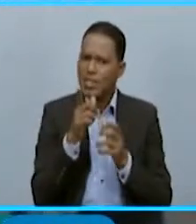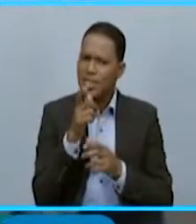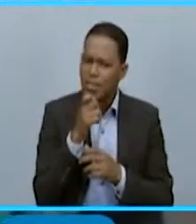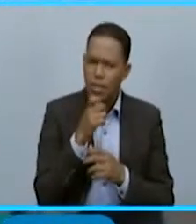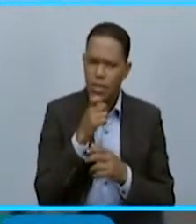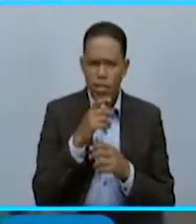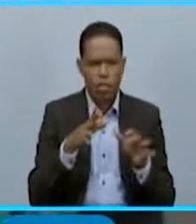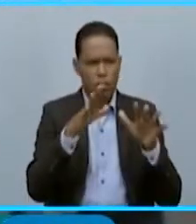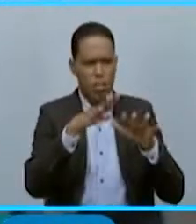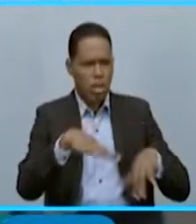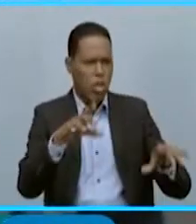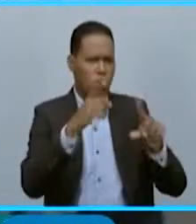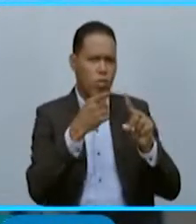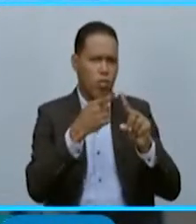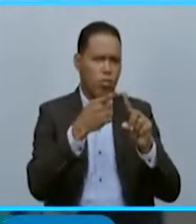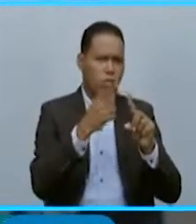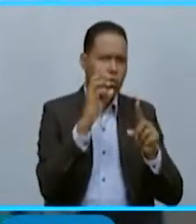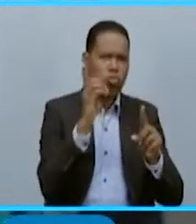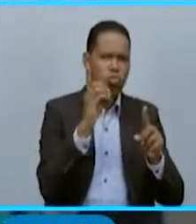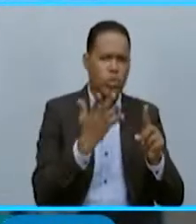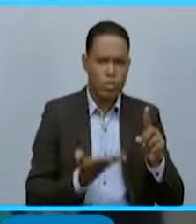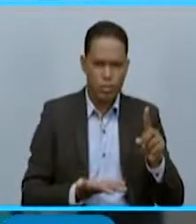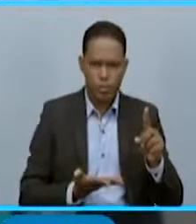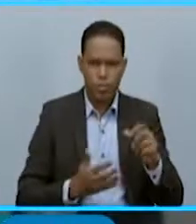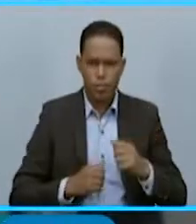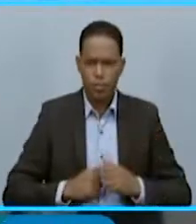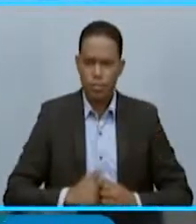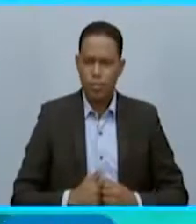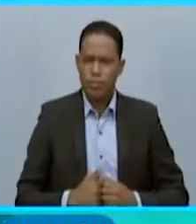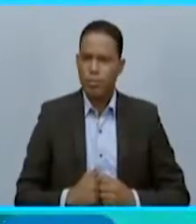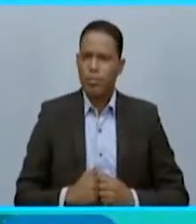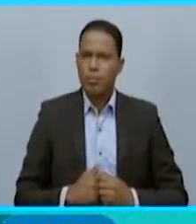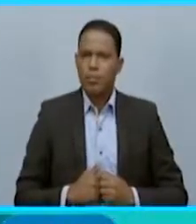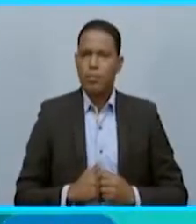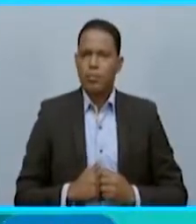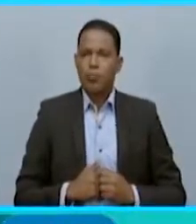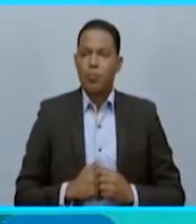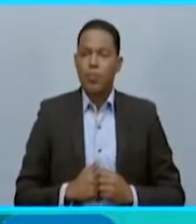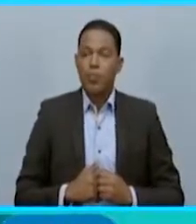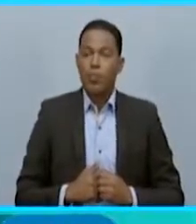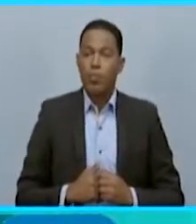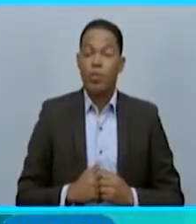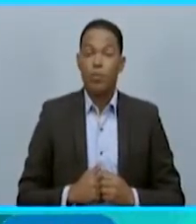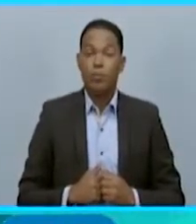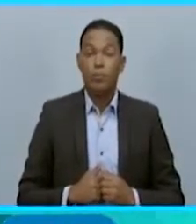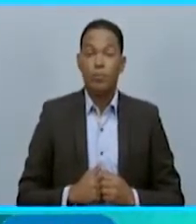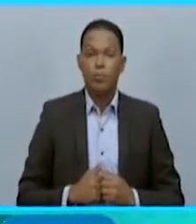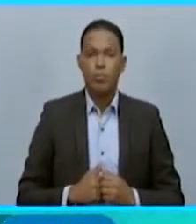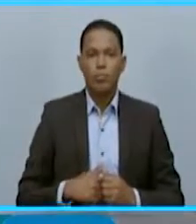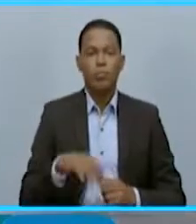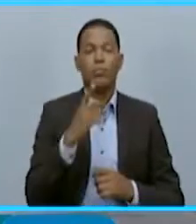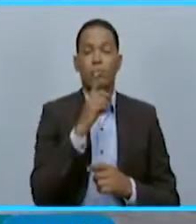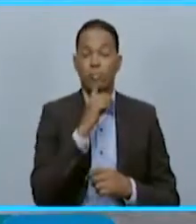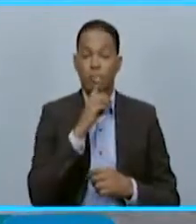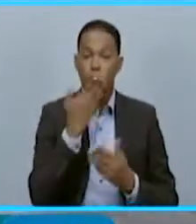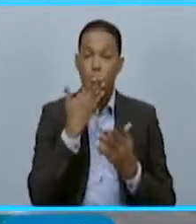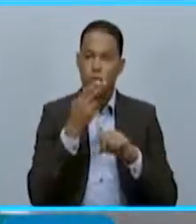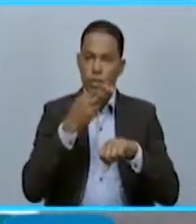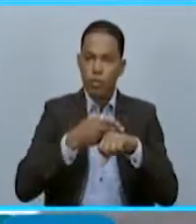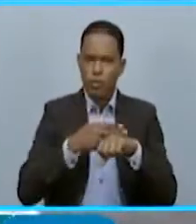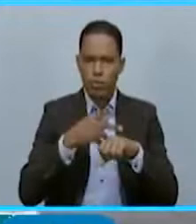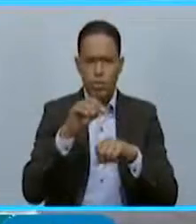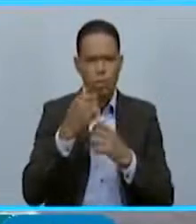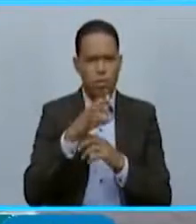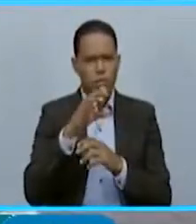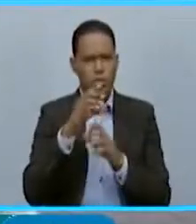demarcación que fue identificada Gioconda adelante buenas tardes gracias buenas tardes efectivamente este caso